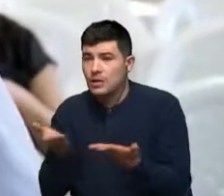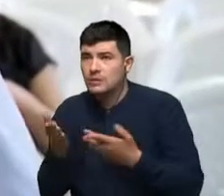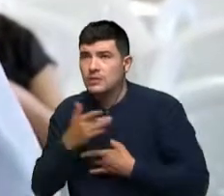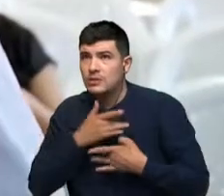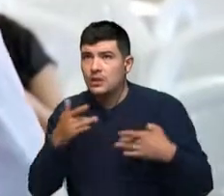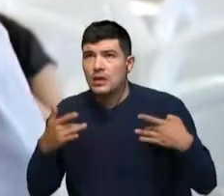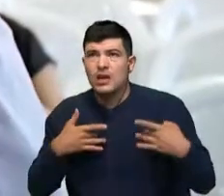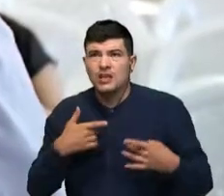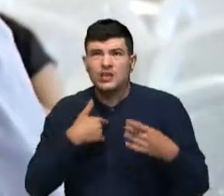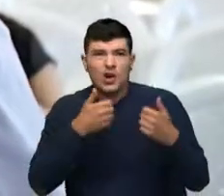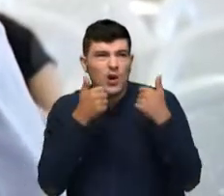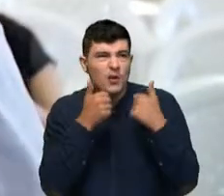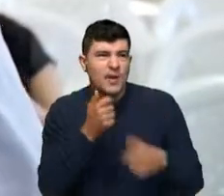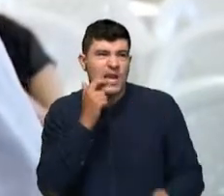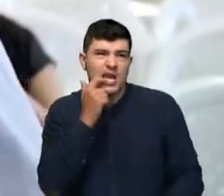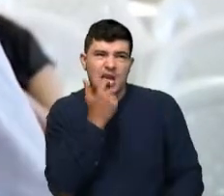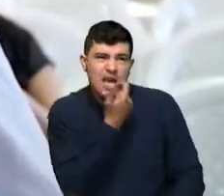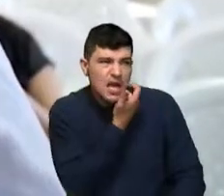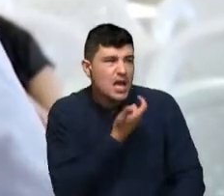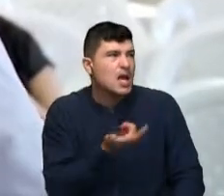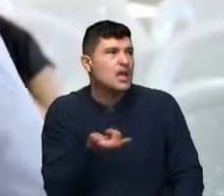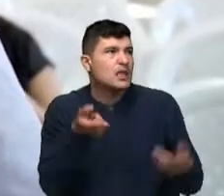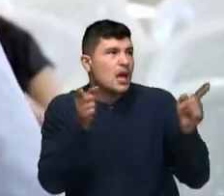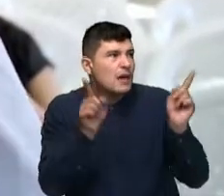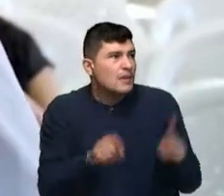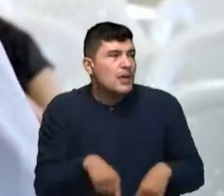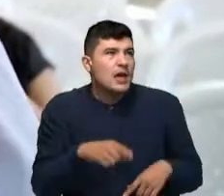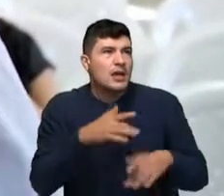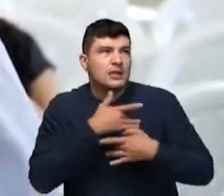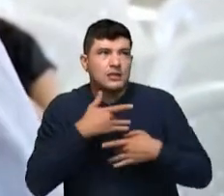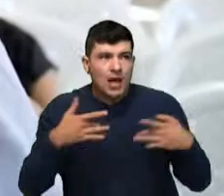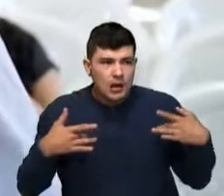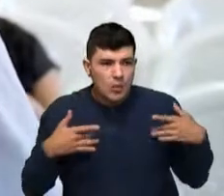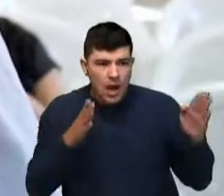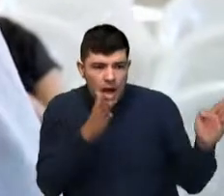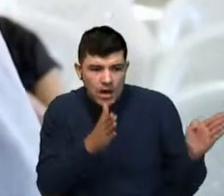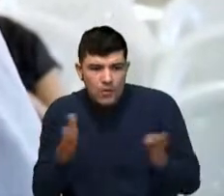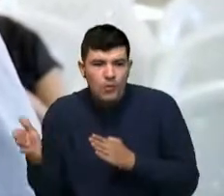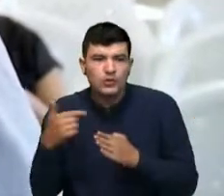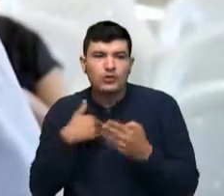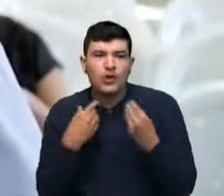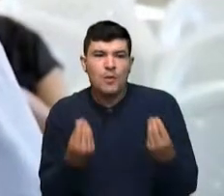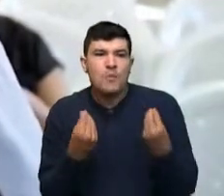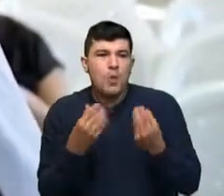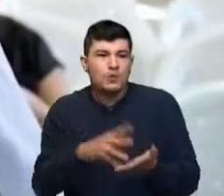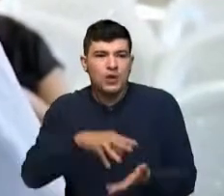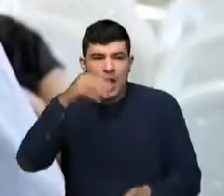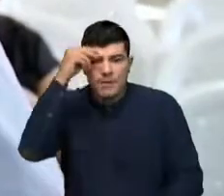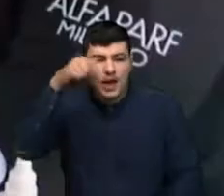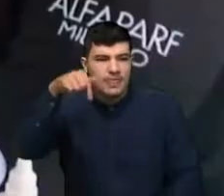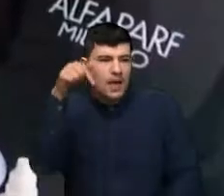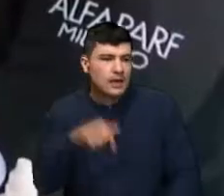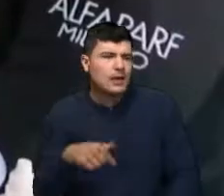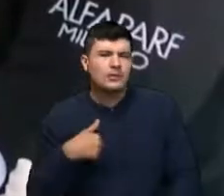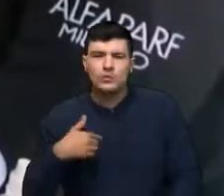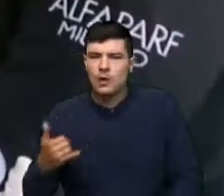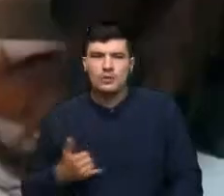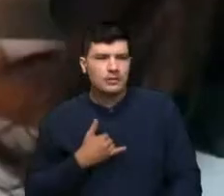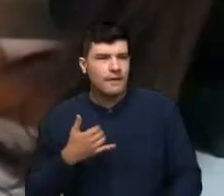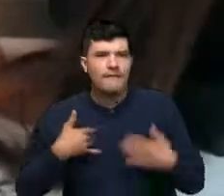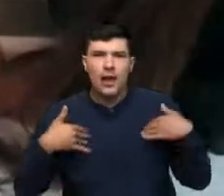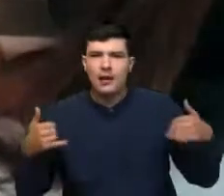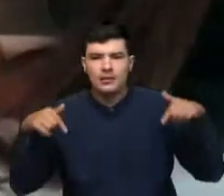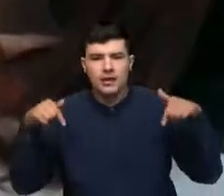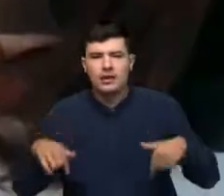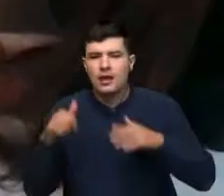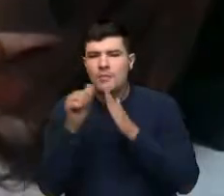en odontología en en cursos se ha aprendido muchos cursos acá y soy muy feliz aquí en el programa del